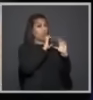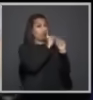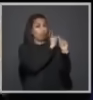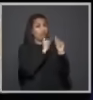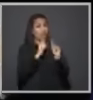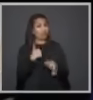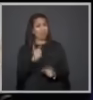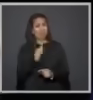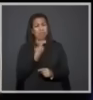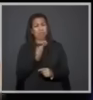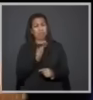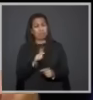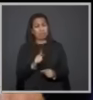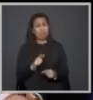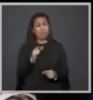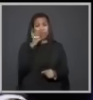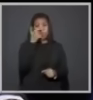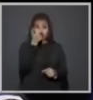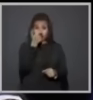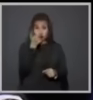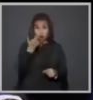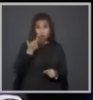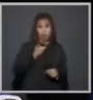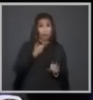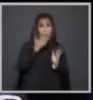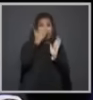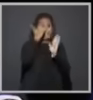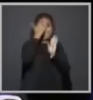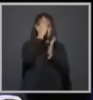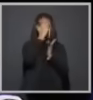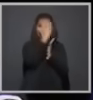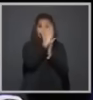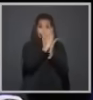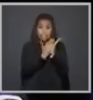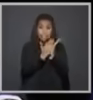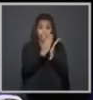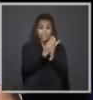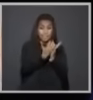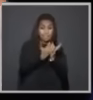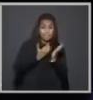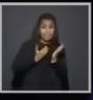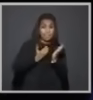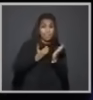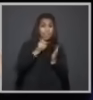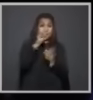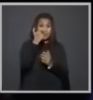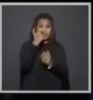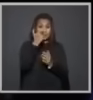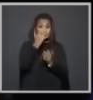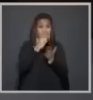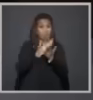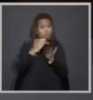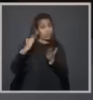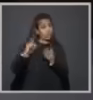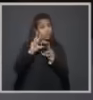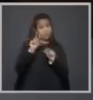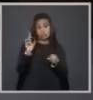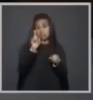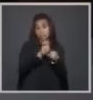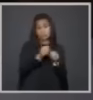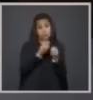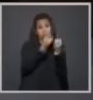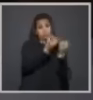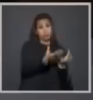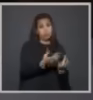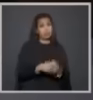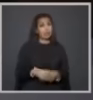a ganar menos de la mitad de lo que gana Peña, y voy por eso mismo